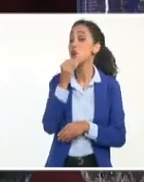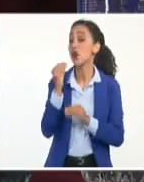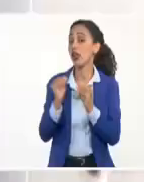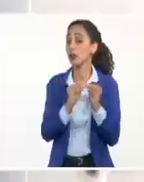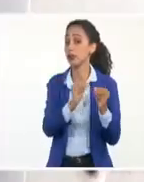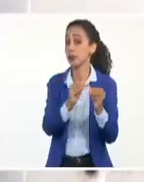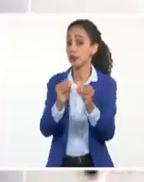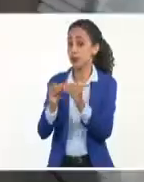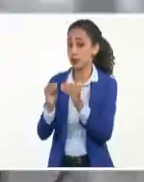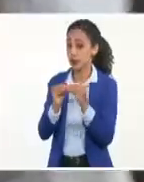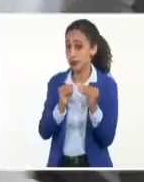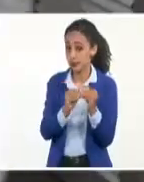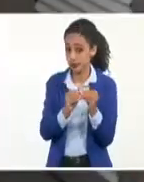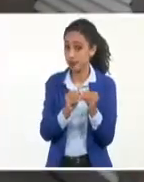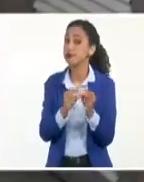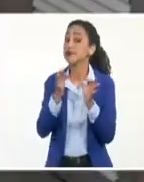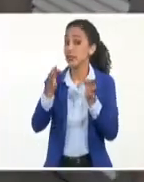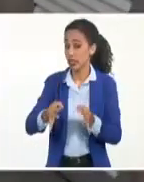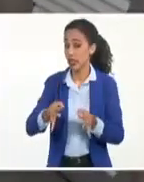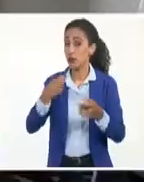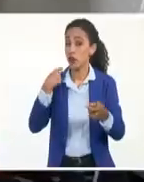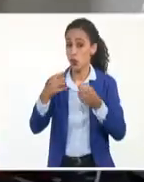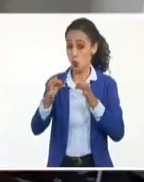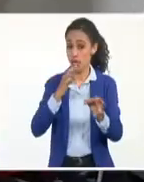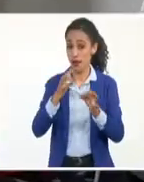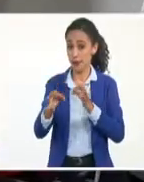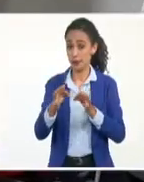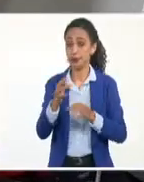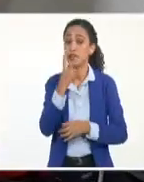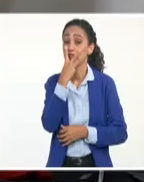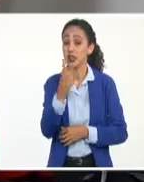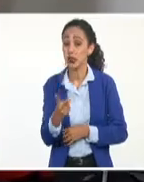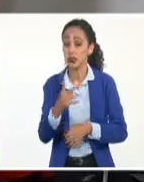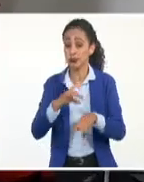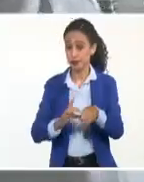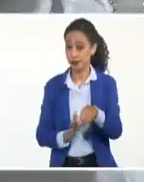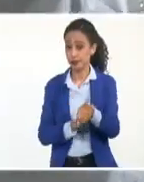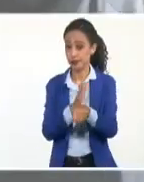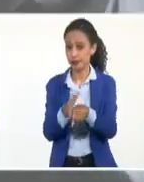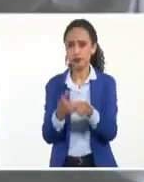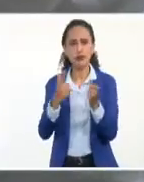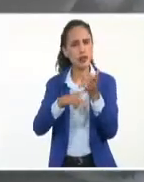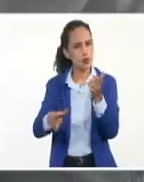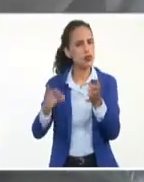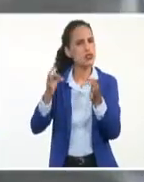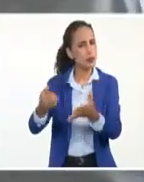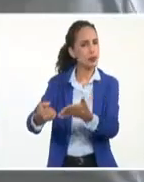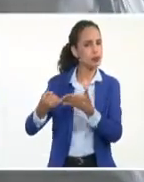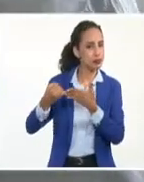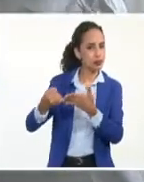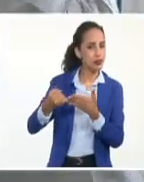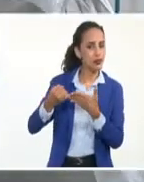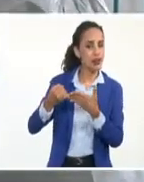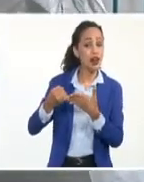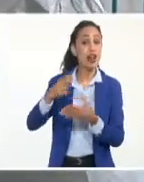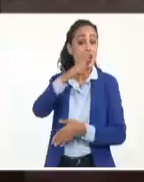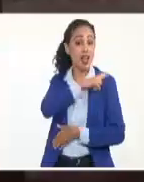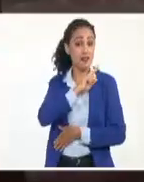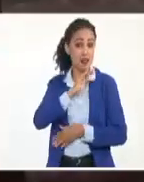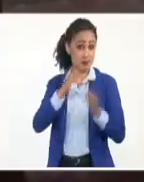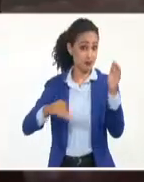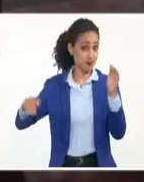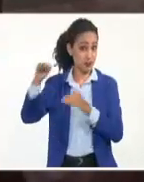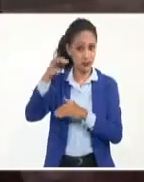nos puede quemar la etapa. Para el enfrentamiento a la pandemia, la provincia recibe el apoyo de la máxima dirección del país con el envío de